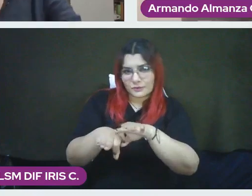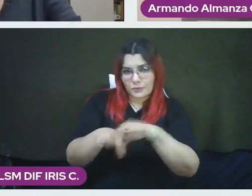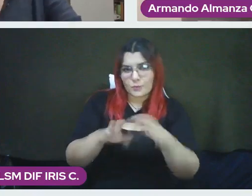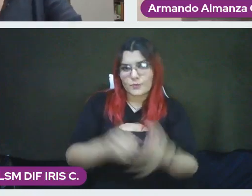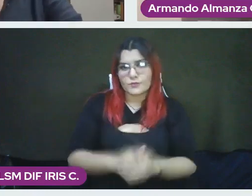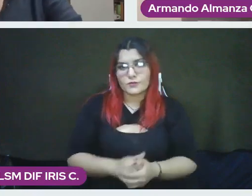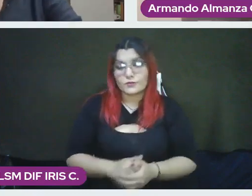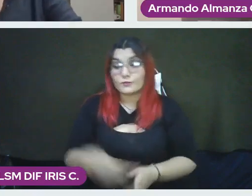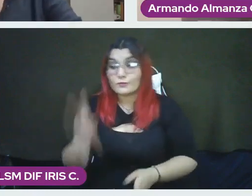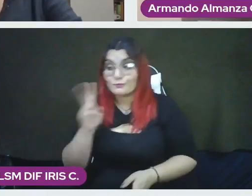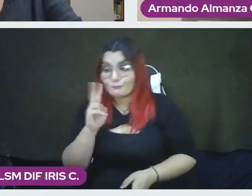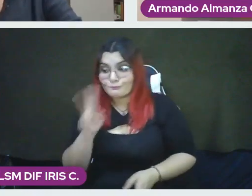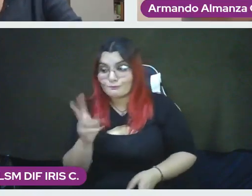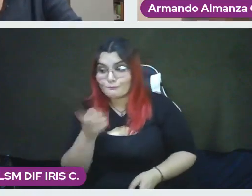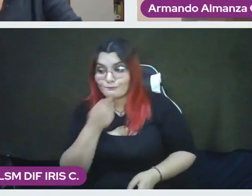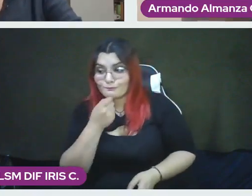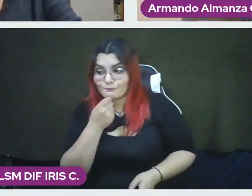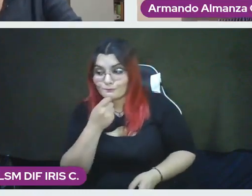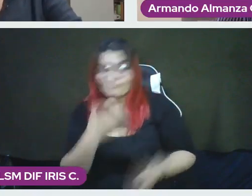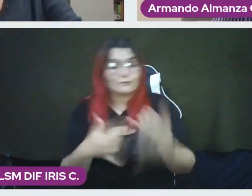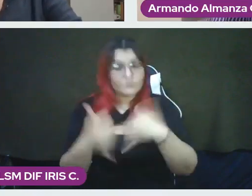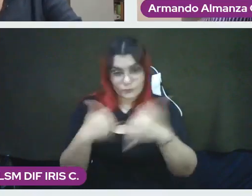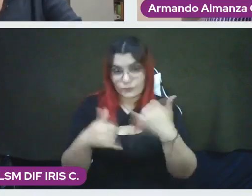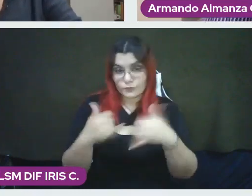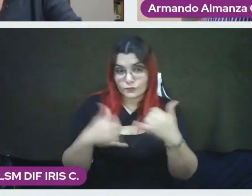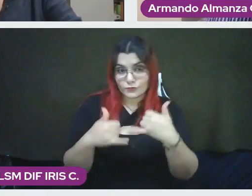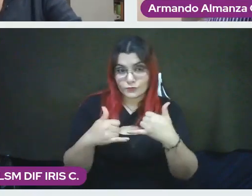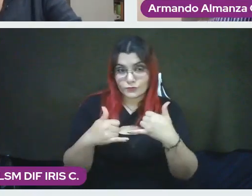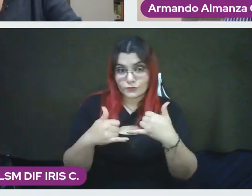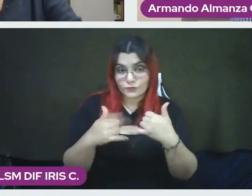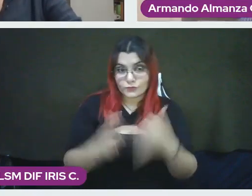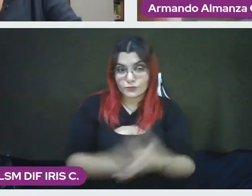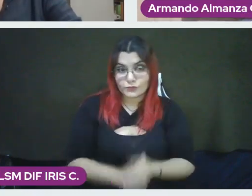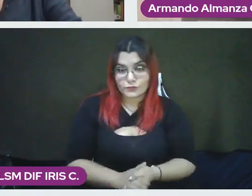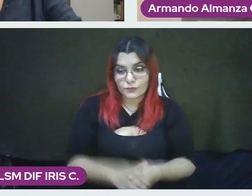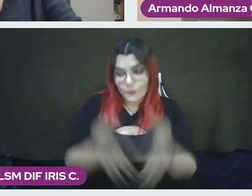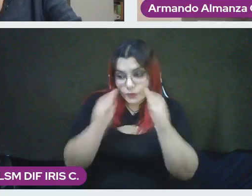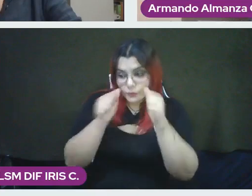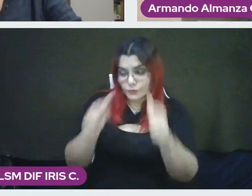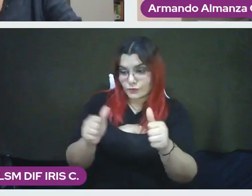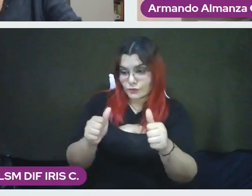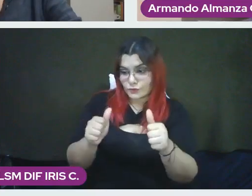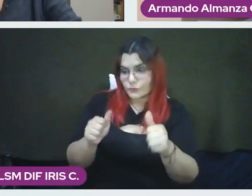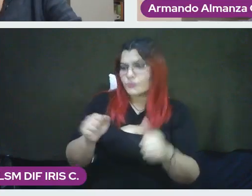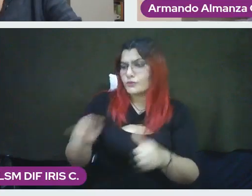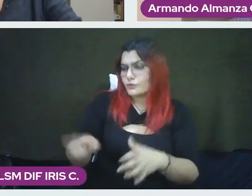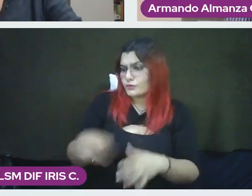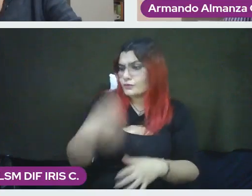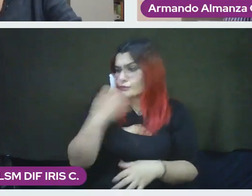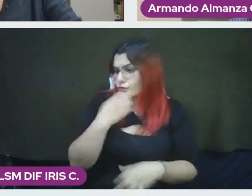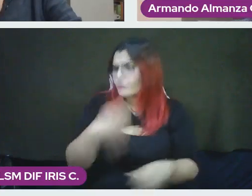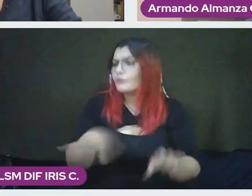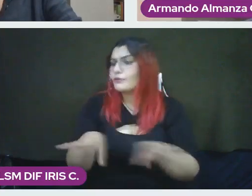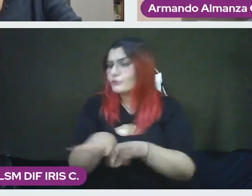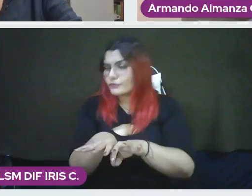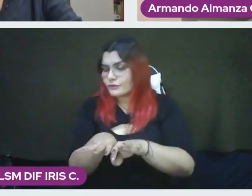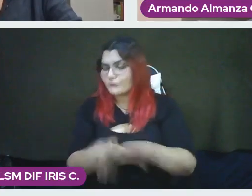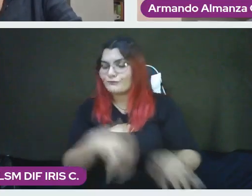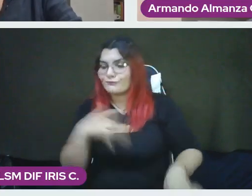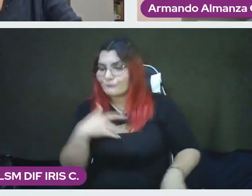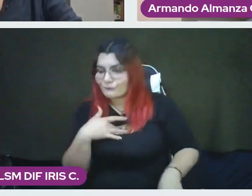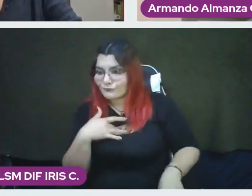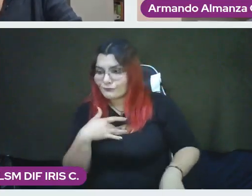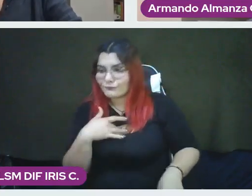menor y juega con él y le presta la atención de cómo le fue en la escuela, de qué